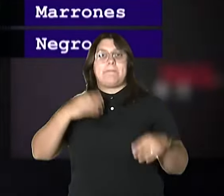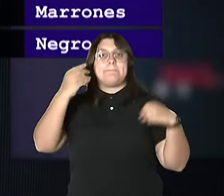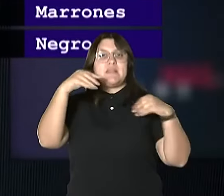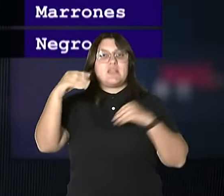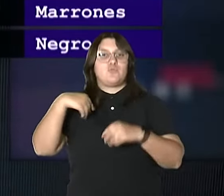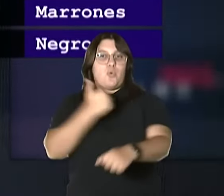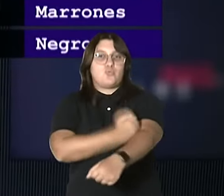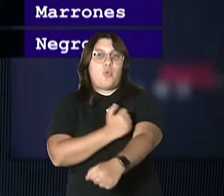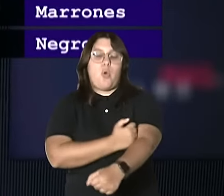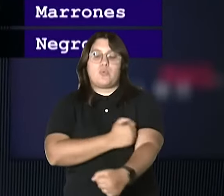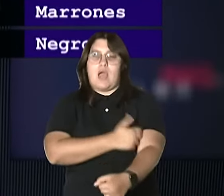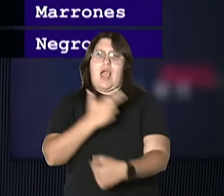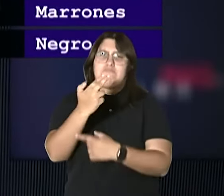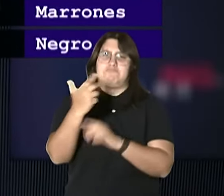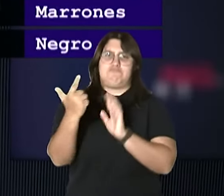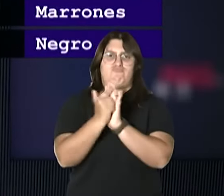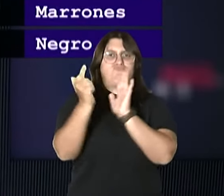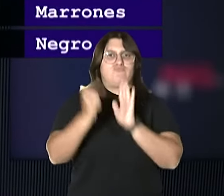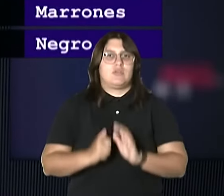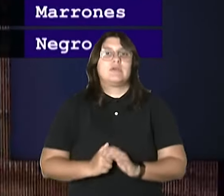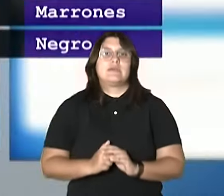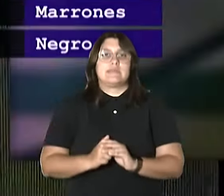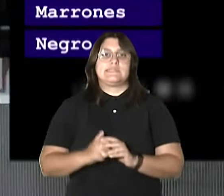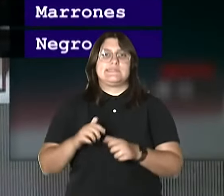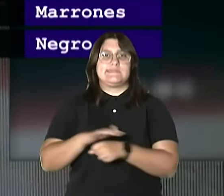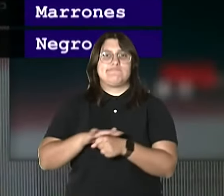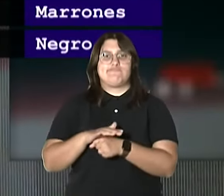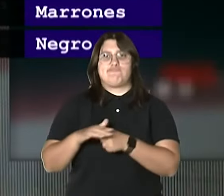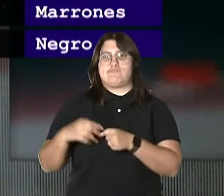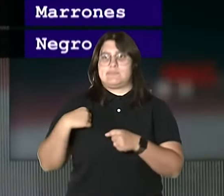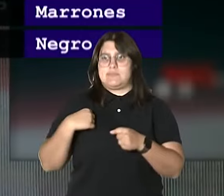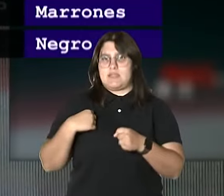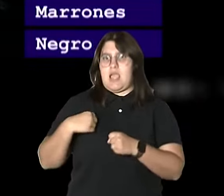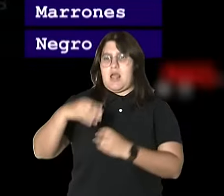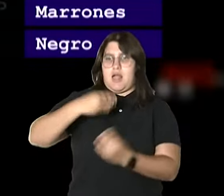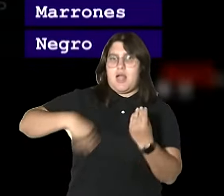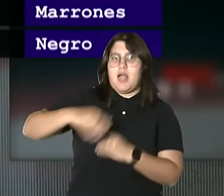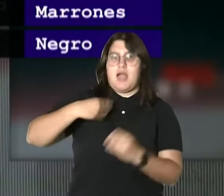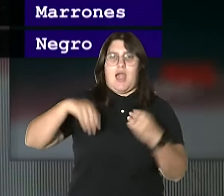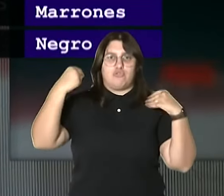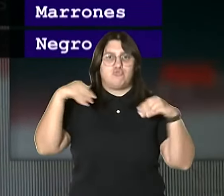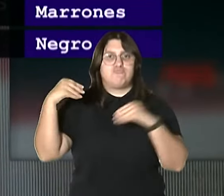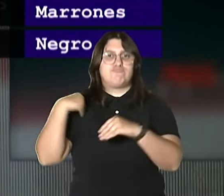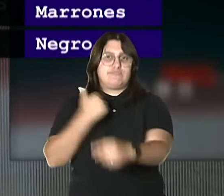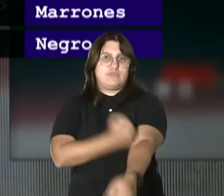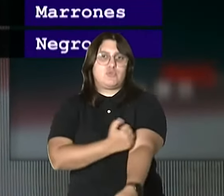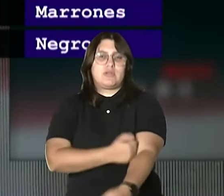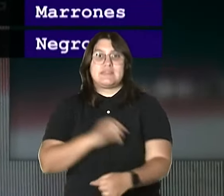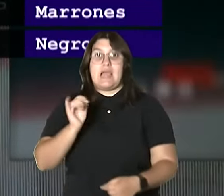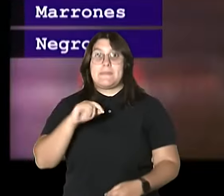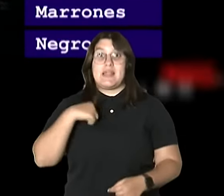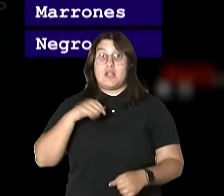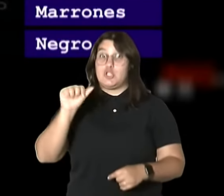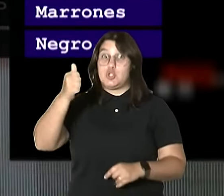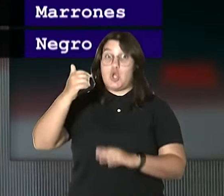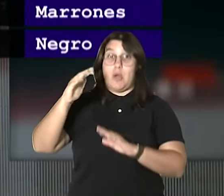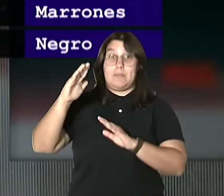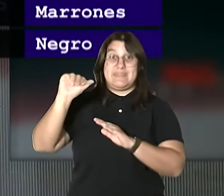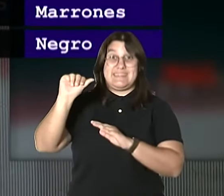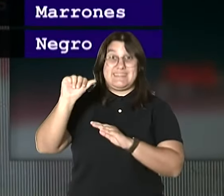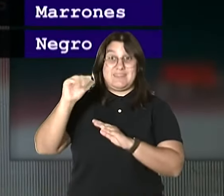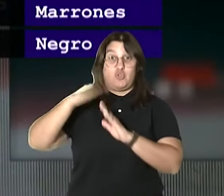uso de armas entre muchas otras áreas que que vincula el traego de droga también es uno de los top 10 más buscado en